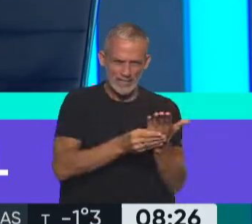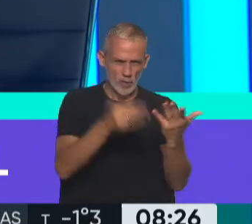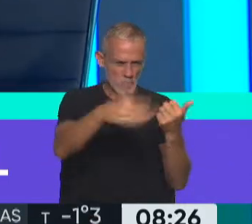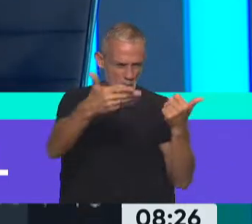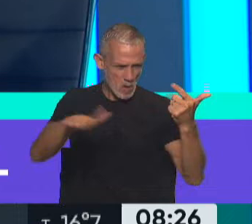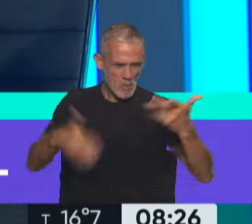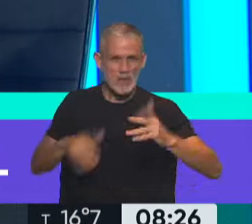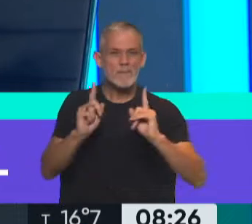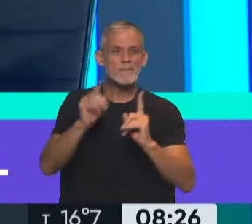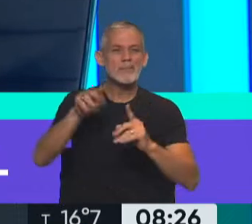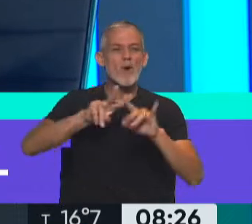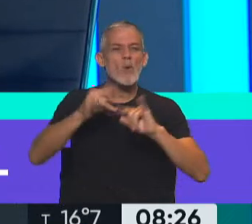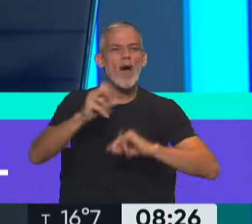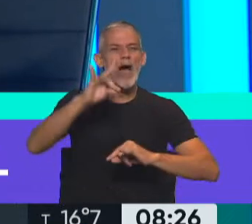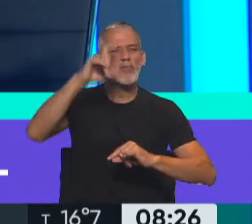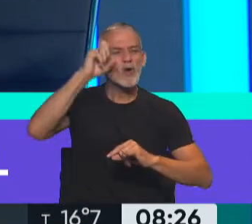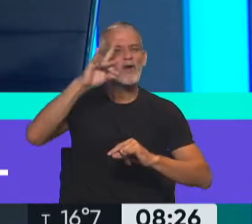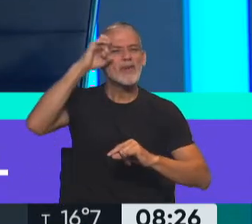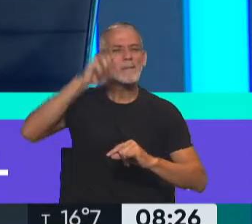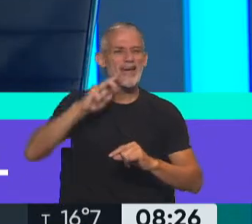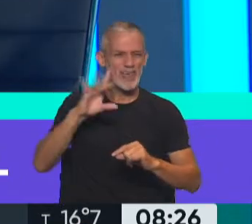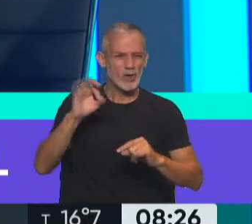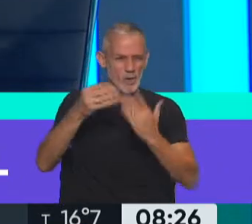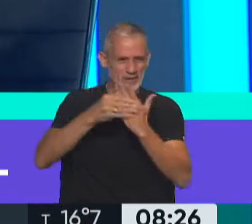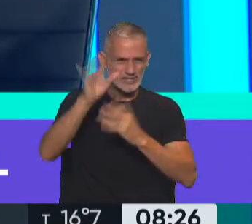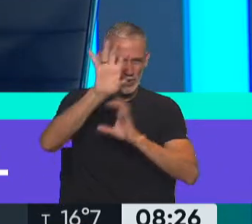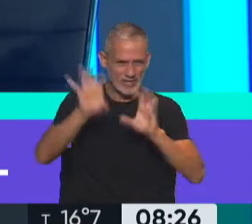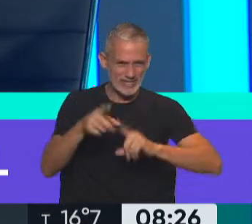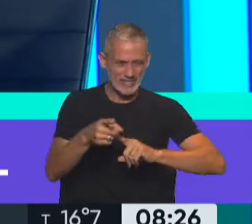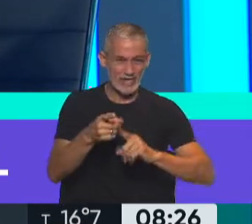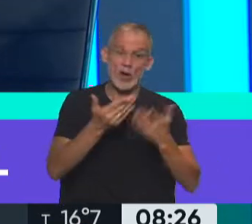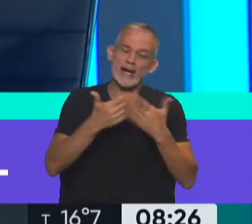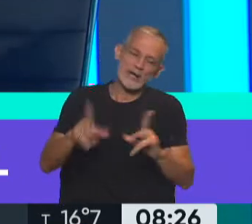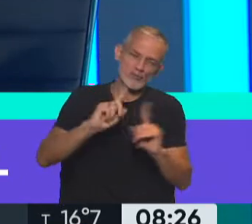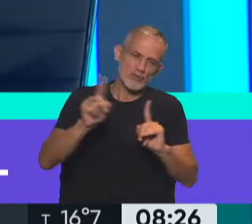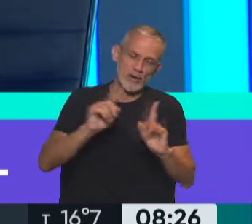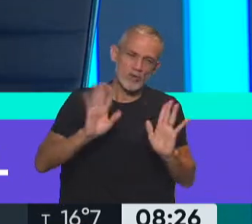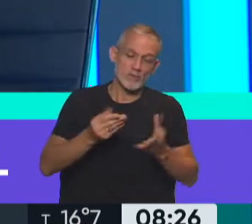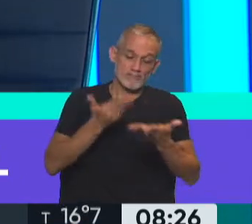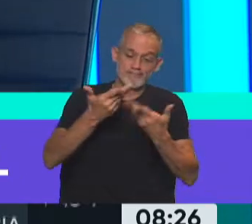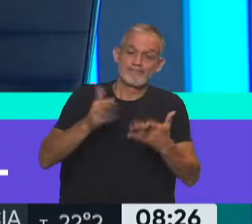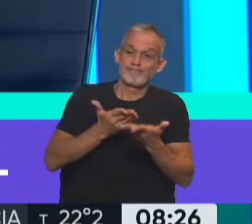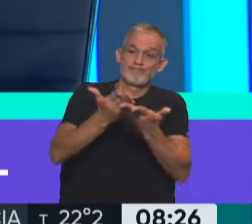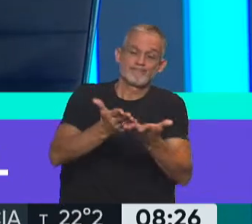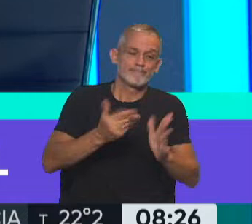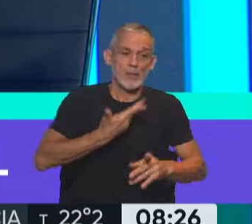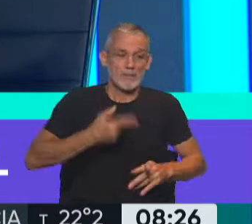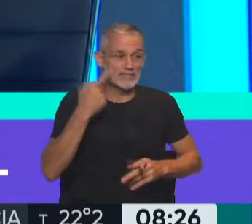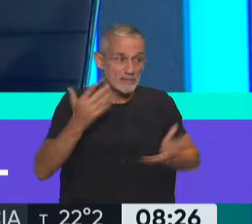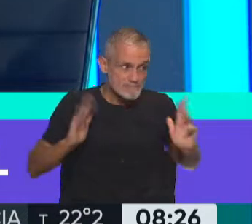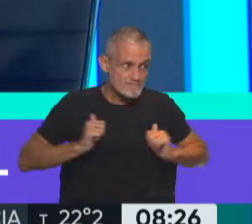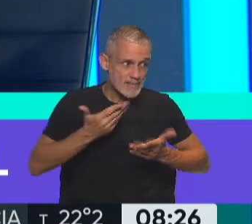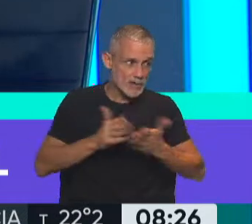por Guado de Pedro, por el ministro del Interior, no la renuncia, sino que pusieron a disposición del presidente sus